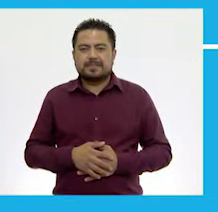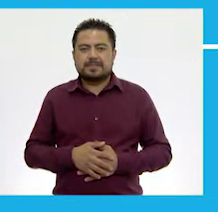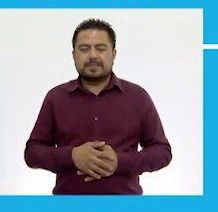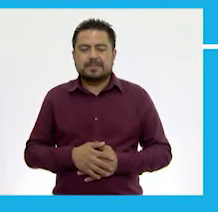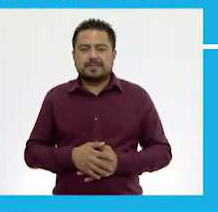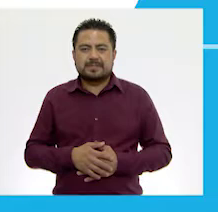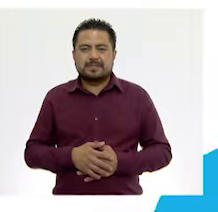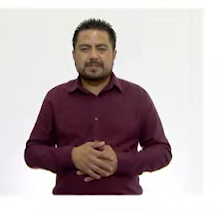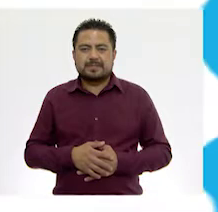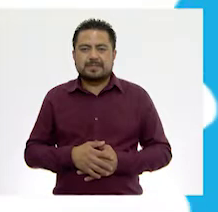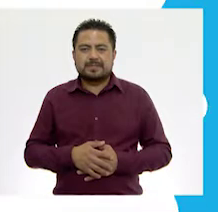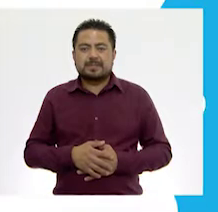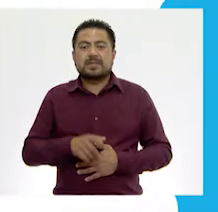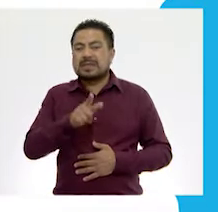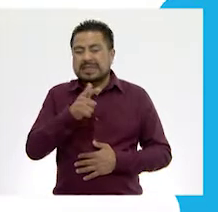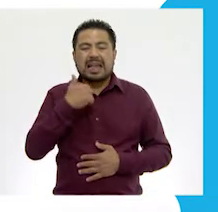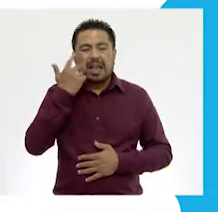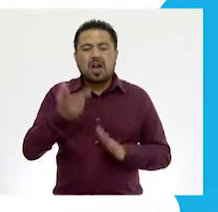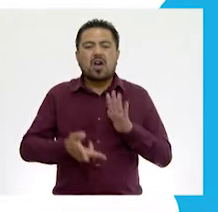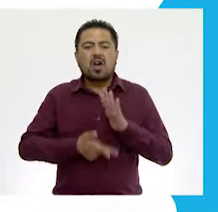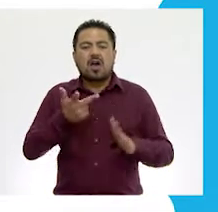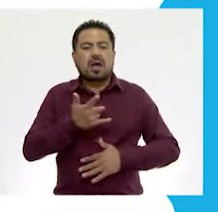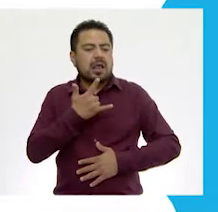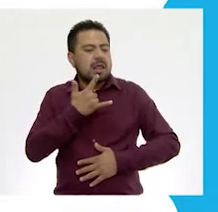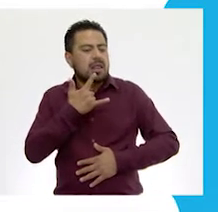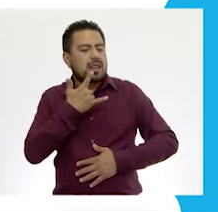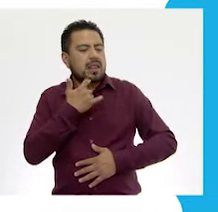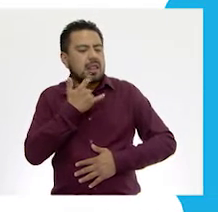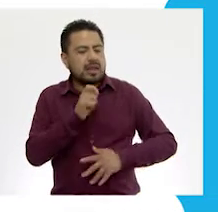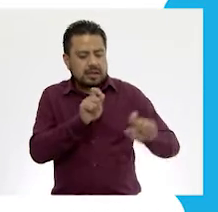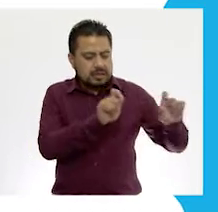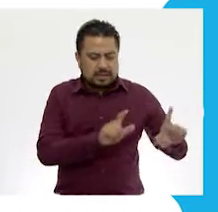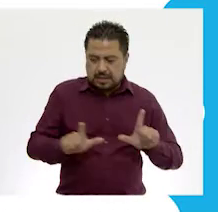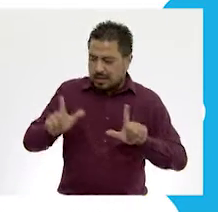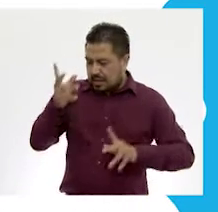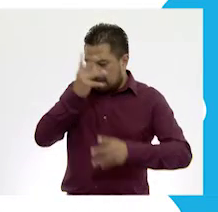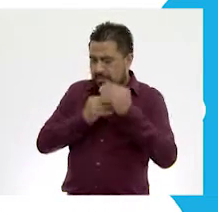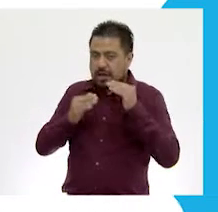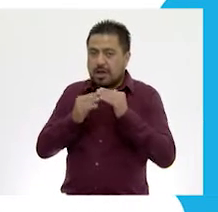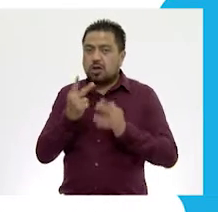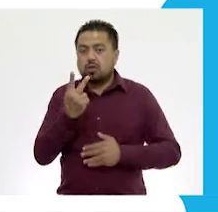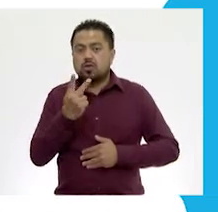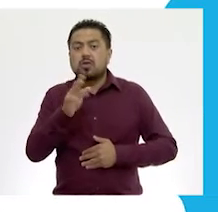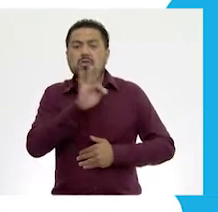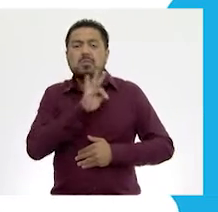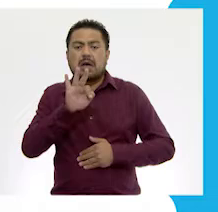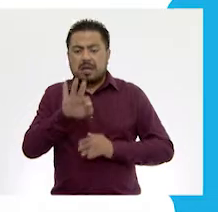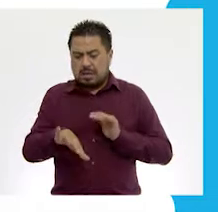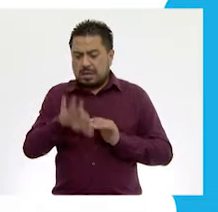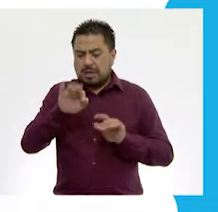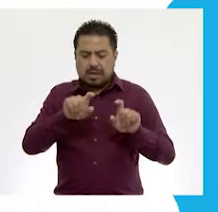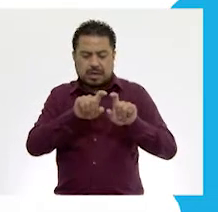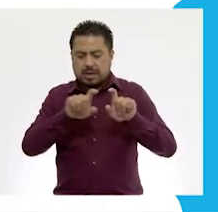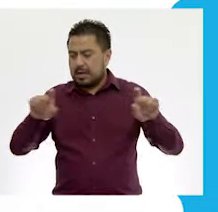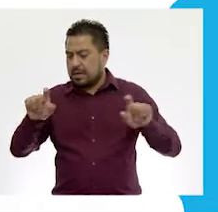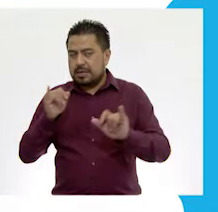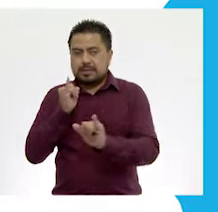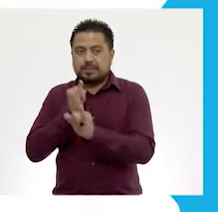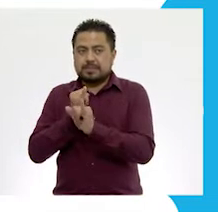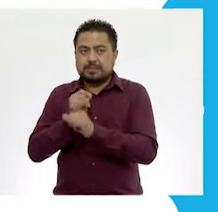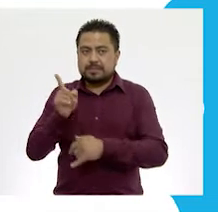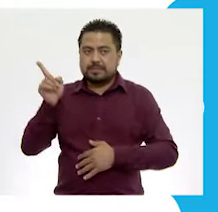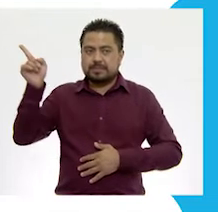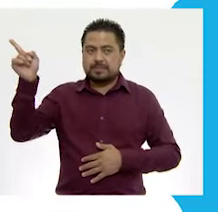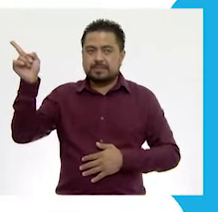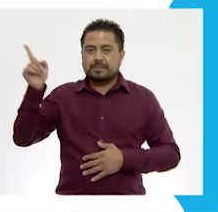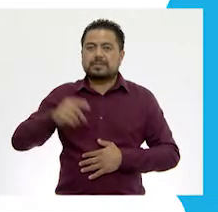conaliteg.cep.gov.mx. Si quieres volver a ver los programas de Aprende en Casa 2, los puedes encontrar en la siguiente